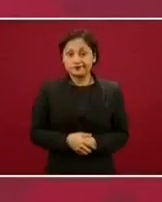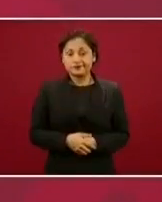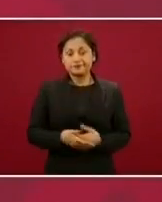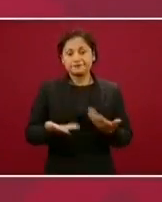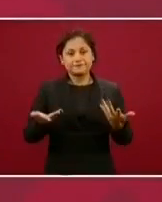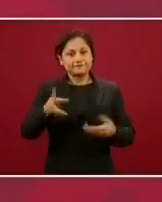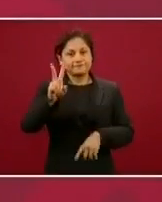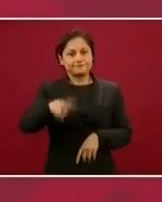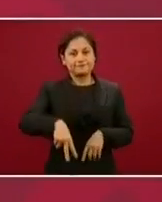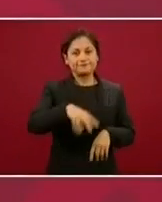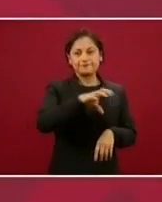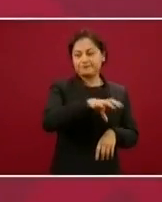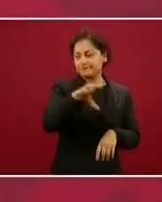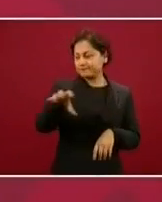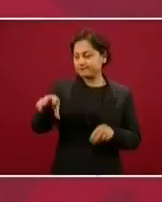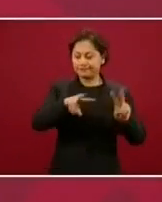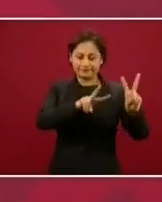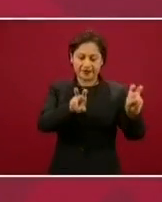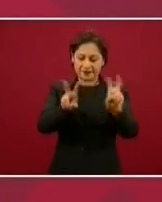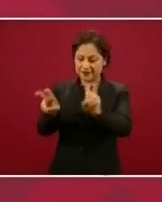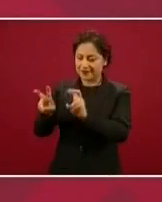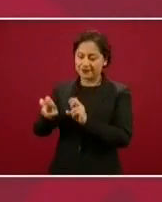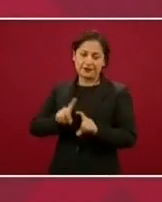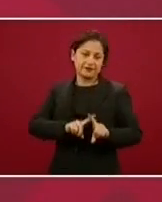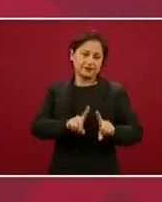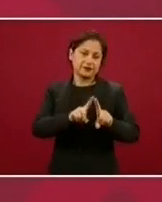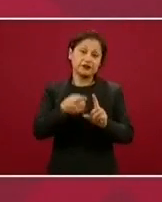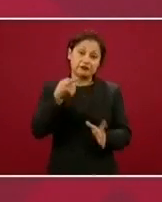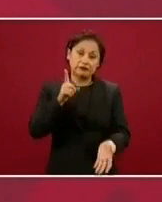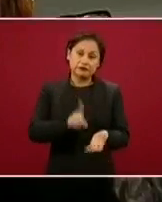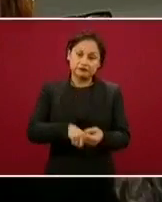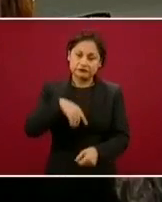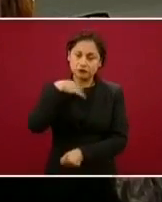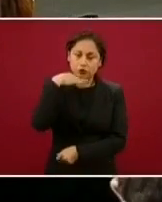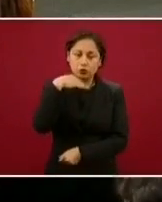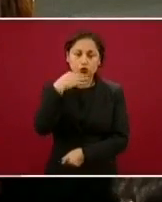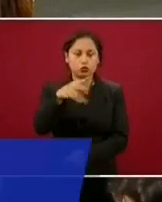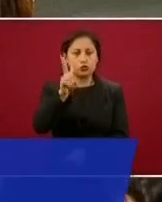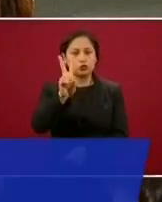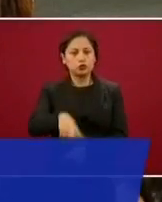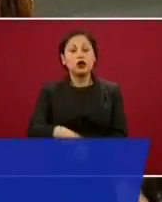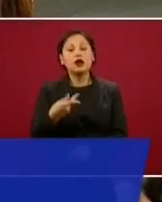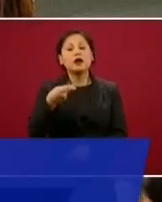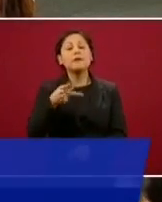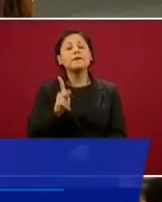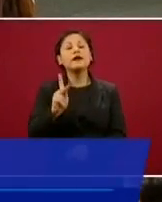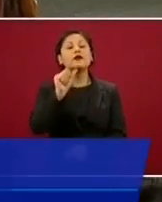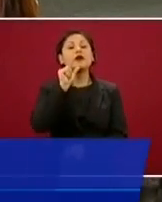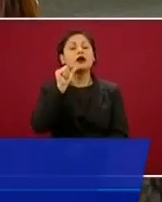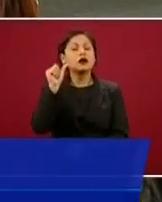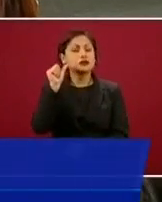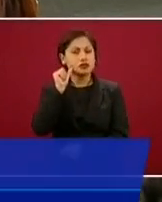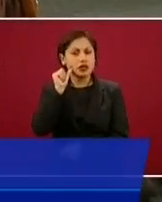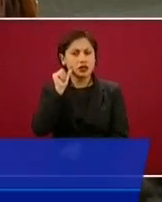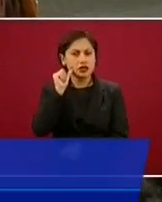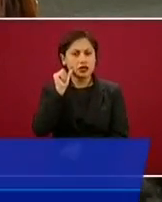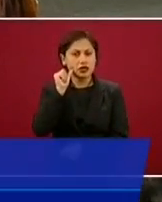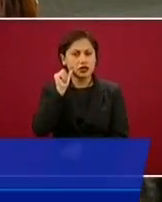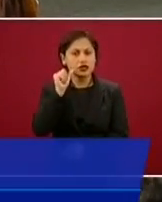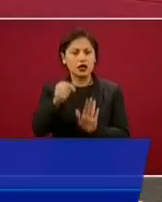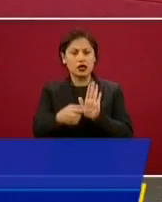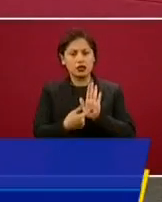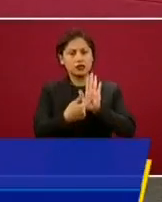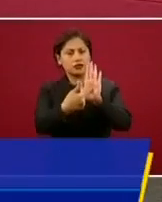abastecían el Instituto Mexicano del Seguro Social no pagaban impuestos. Se dio a conocer de cómo las